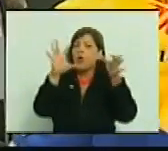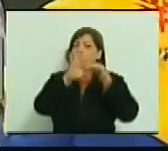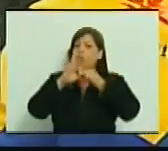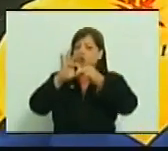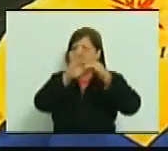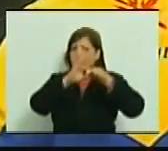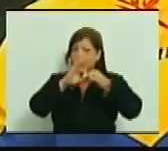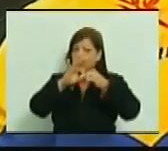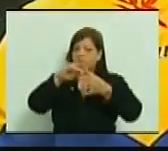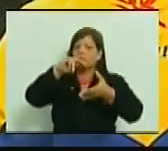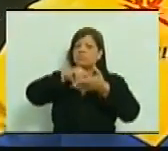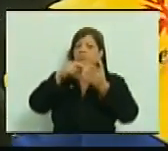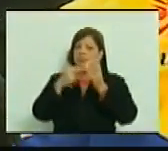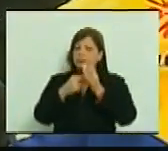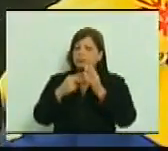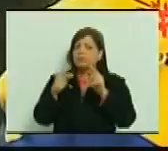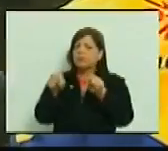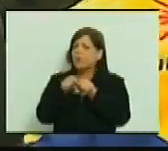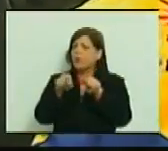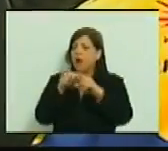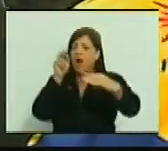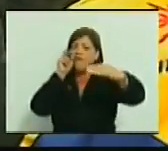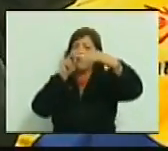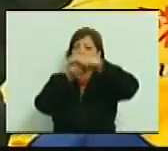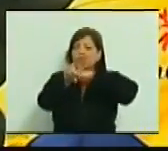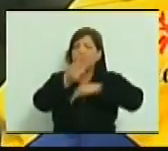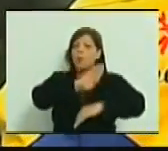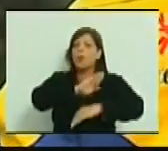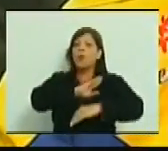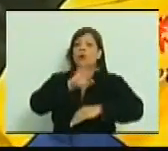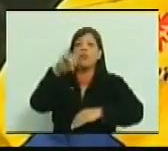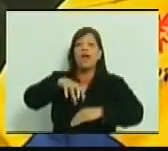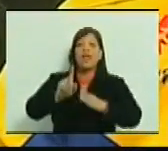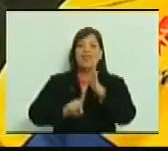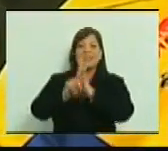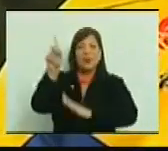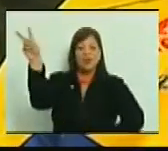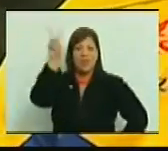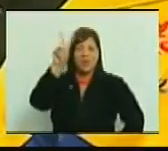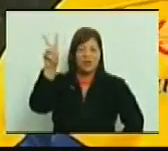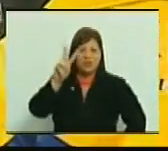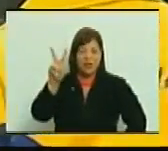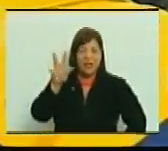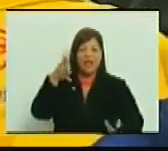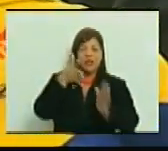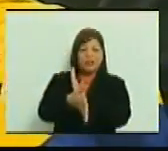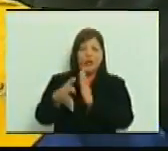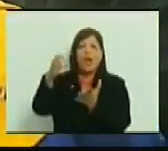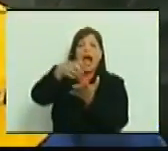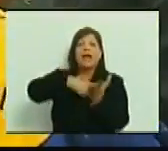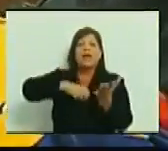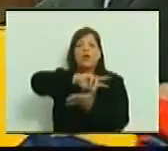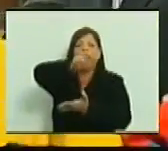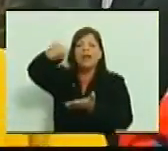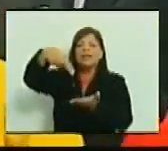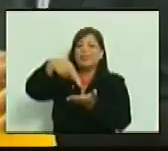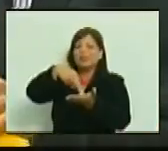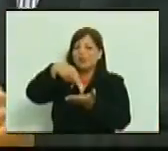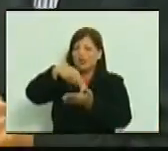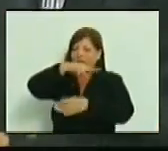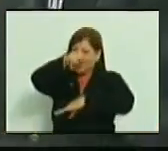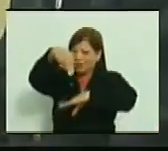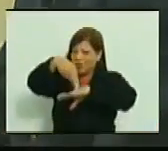fines, los cuales serán coincidentes con la visión del Estado respecto del desarrollo del sector agrícola nacional, los